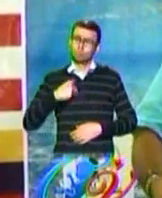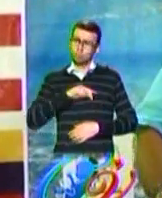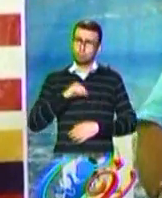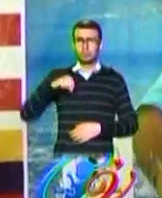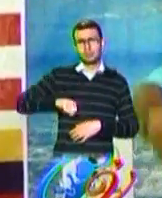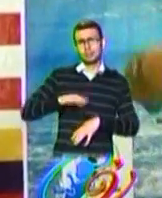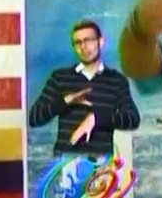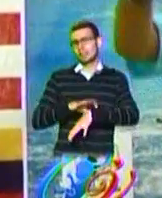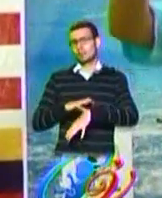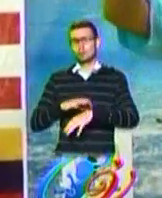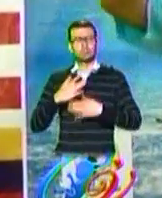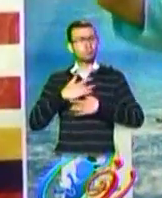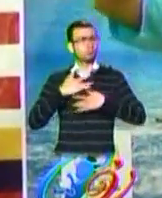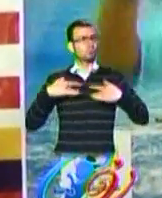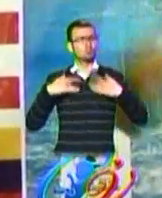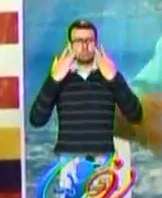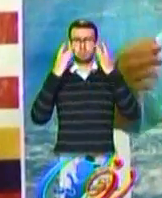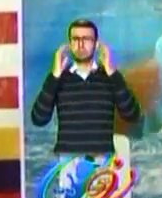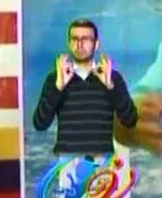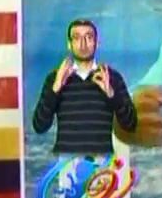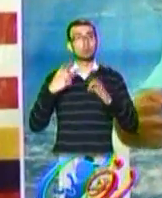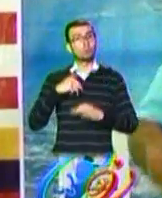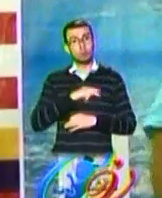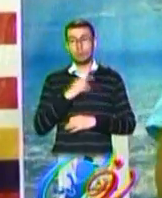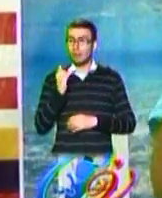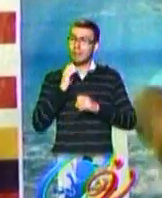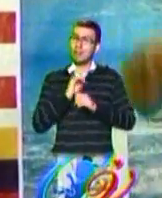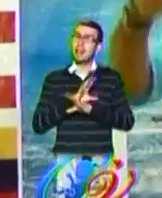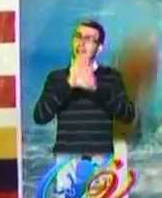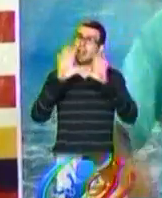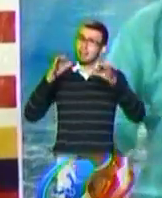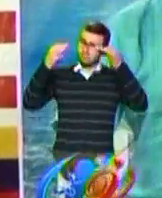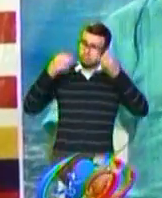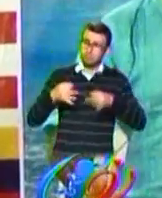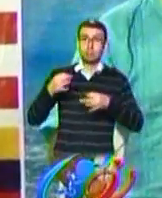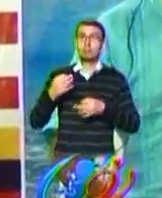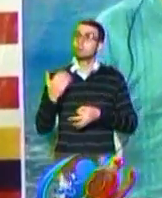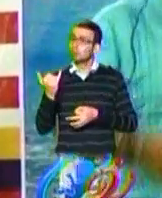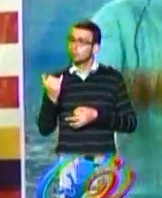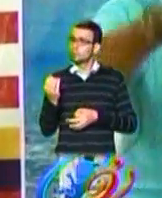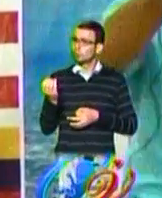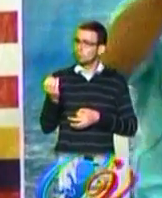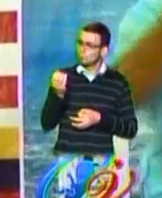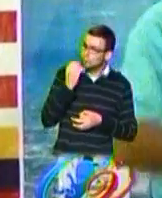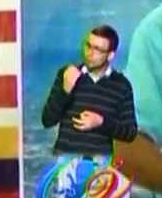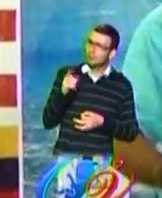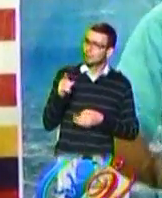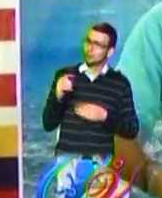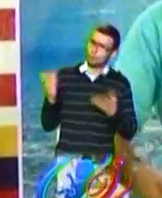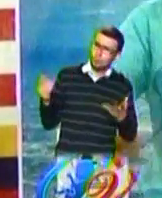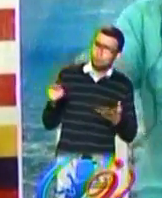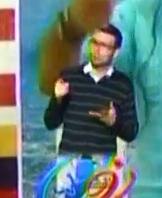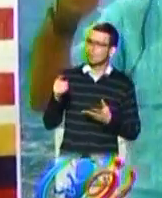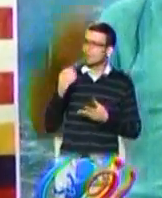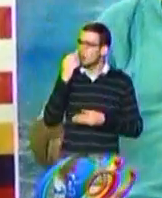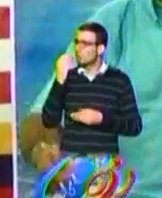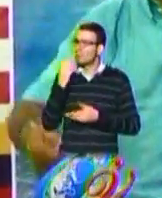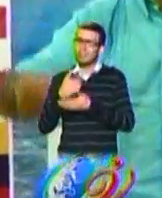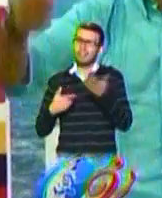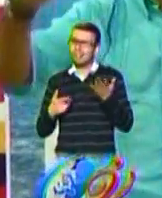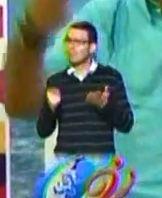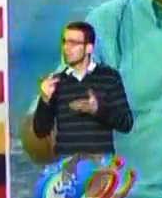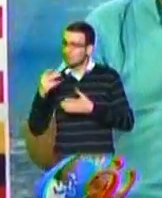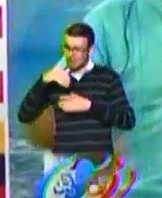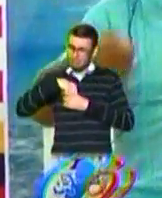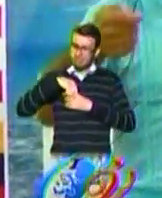salud, nosotros tenemos que tener absolutamente claro es qué tipo de vida tiene la persona, cómo se alimenta, cómo ha incluido